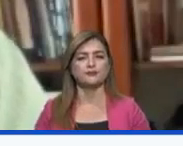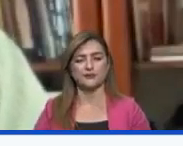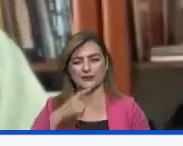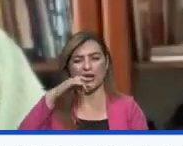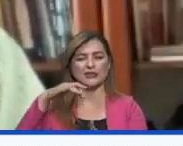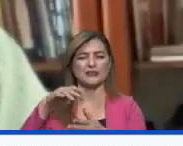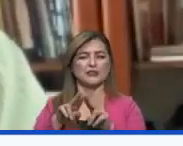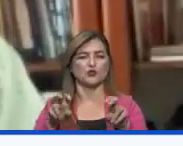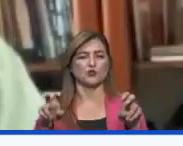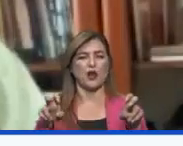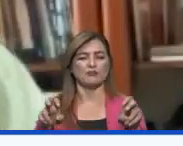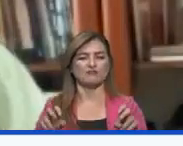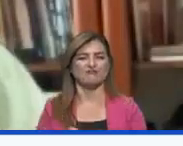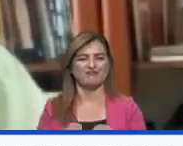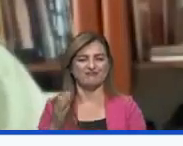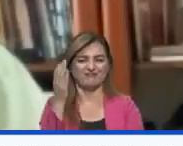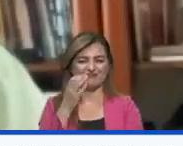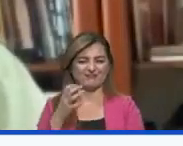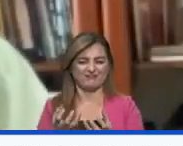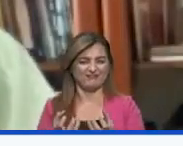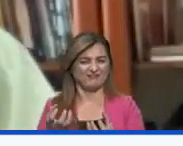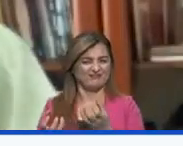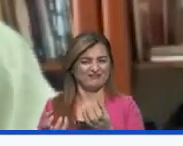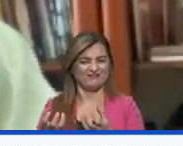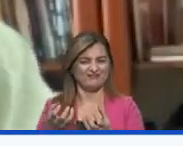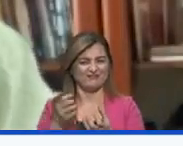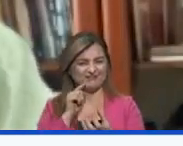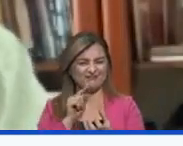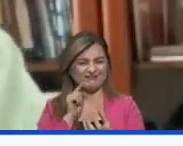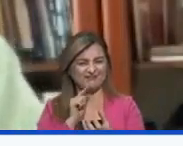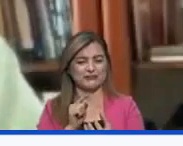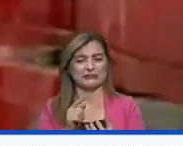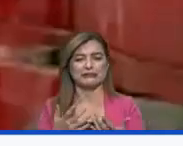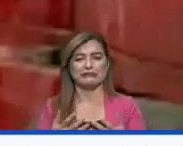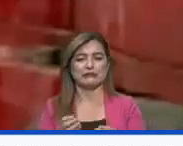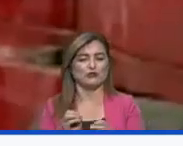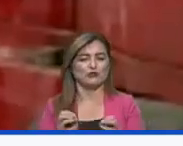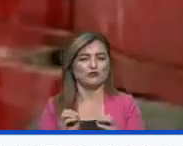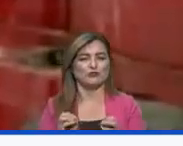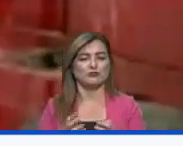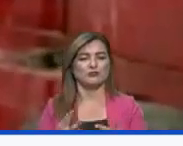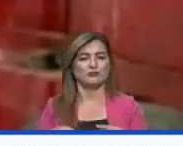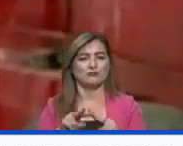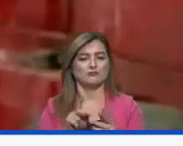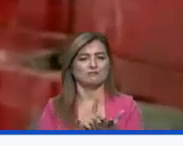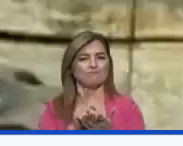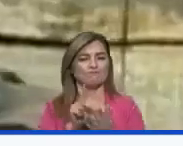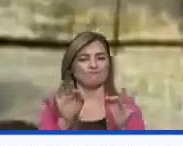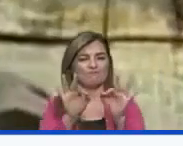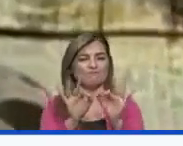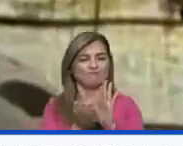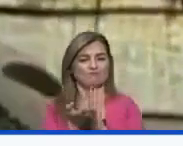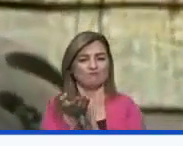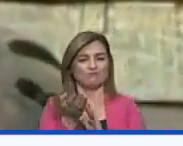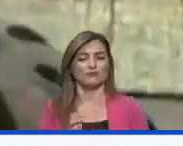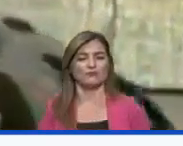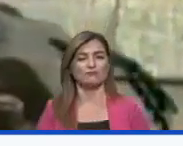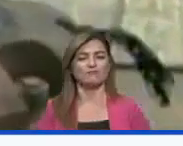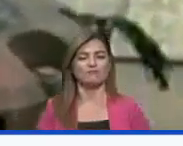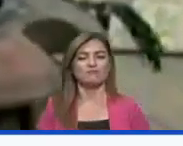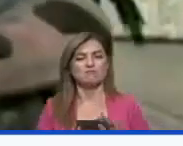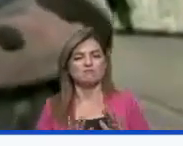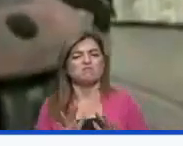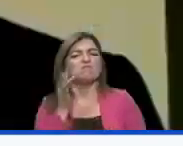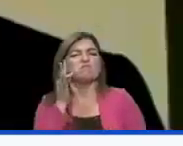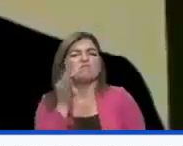de carbón, que esto ha generado incrementos de los precios de la electricidad. Y al consultarles cuál es la proyección a futuro, dicen que